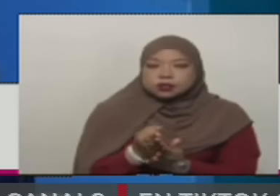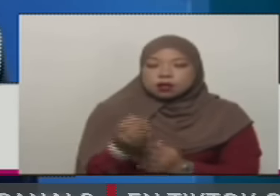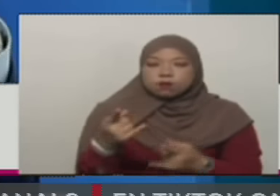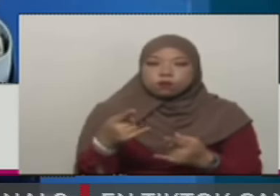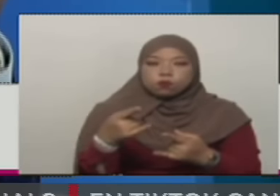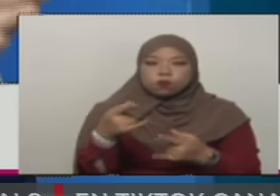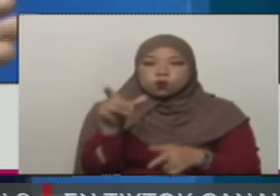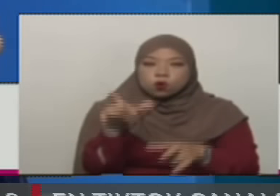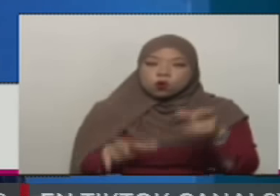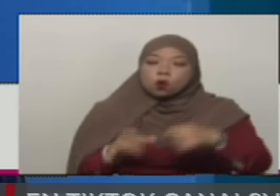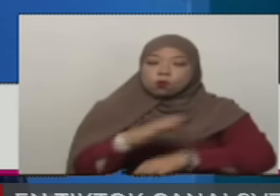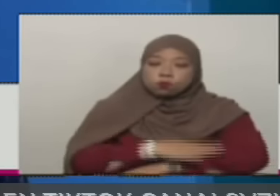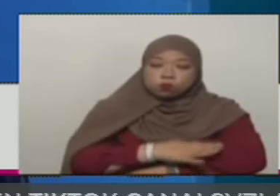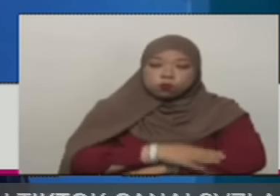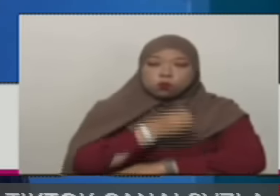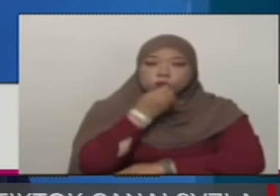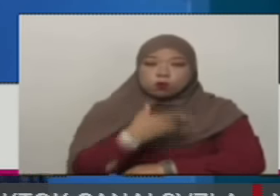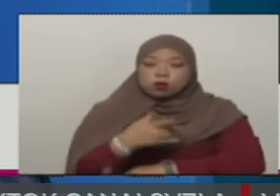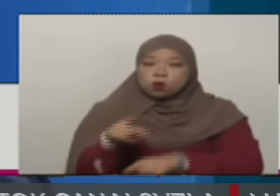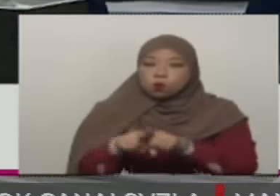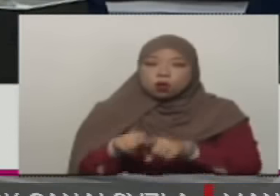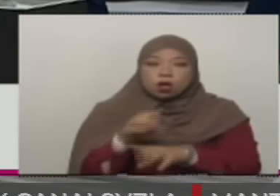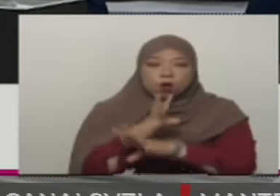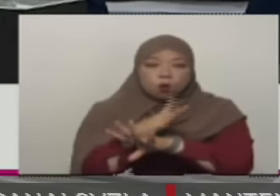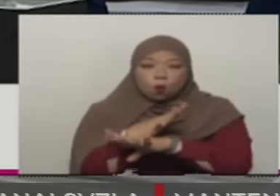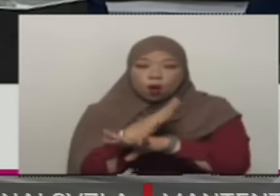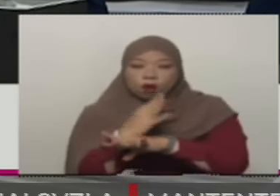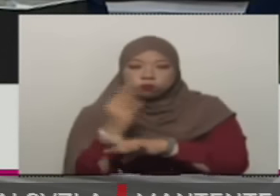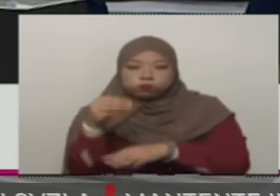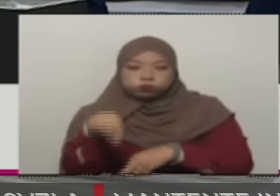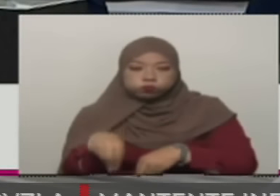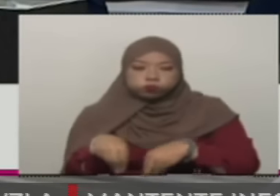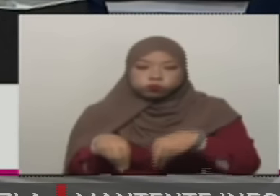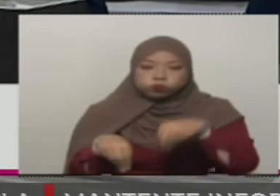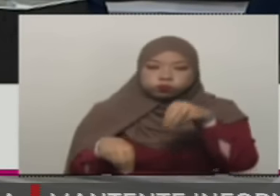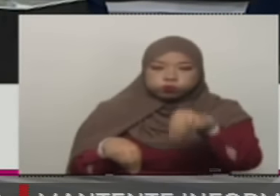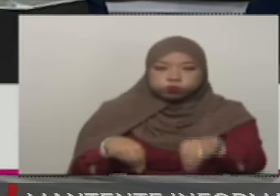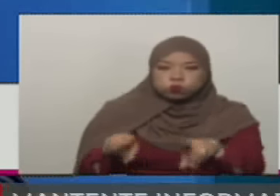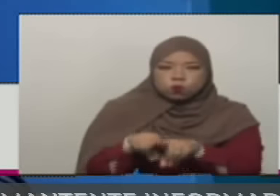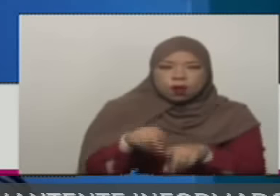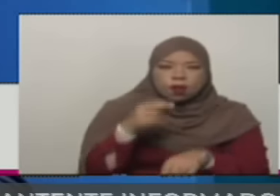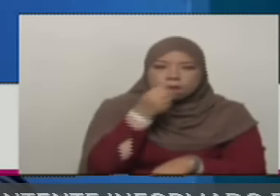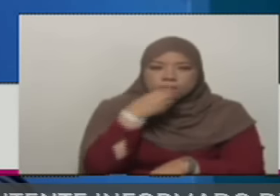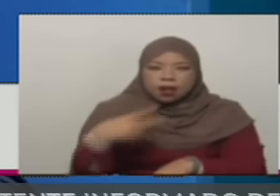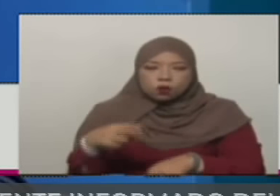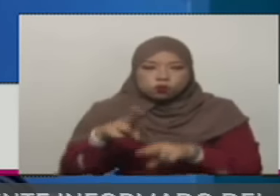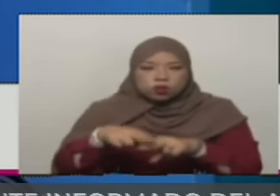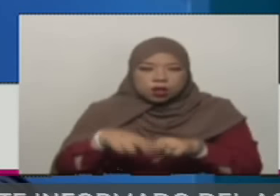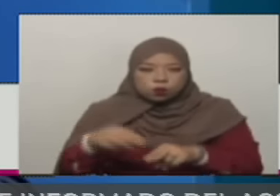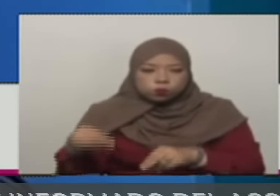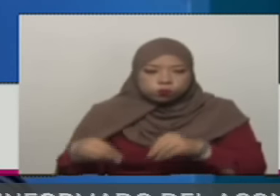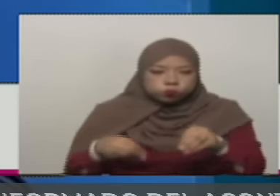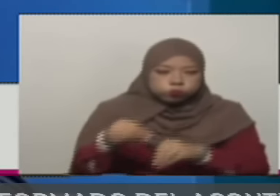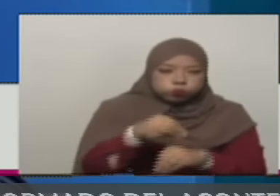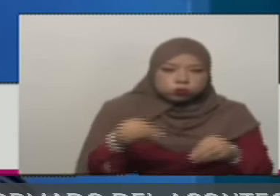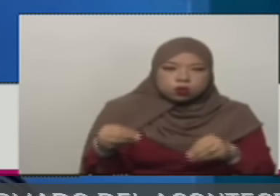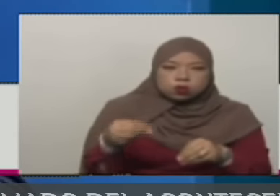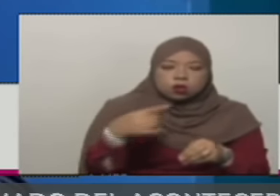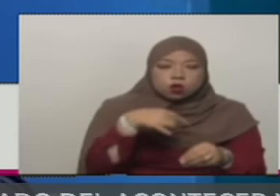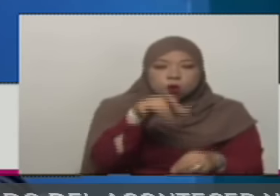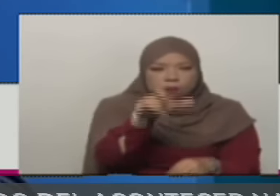Alguien decía ayer que esto es un juego de ajedrez y yo dije, es verdad. Lo decía un fascista desde Miami, un